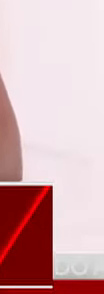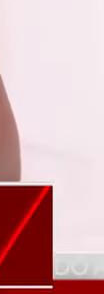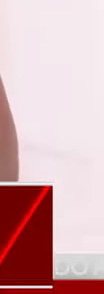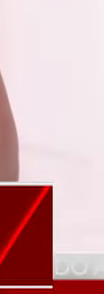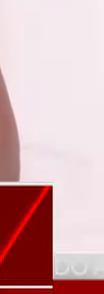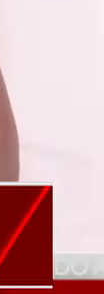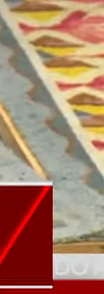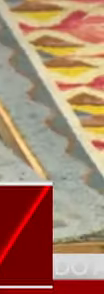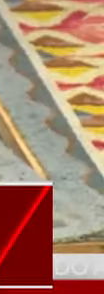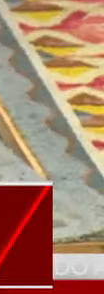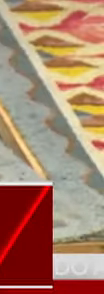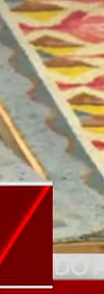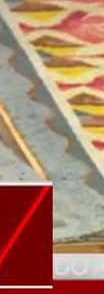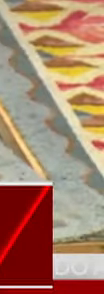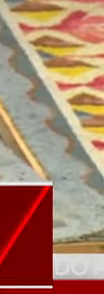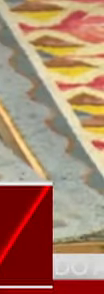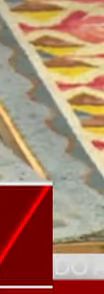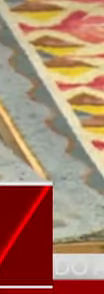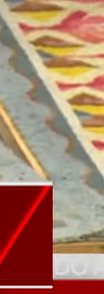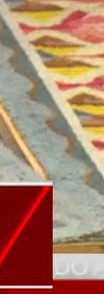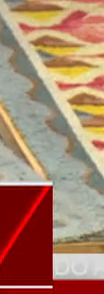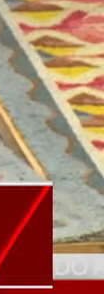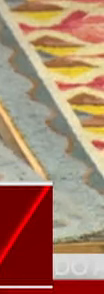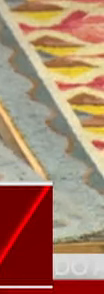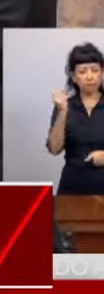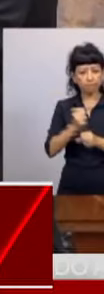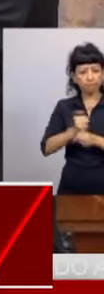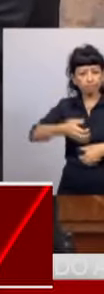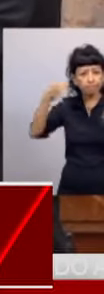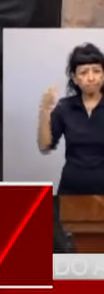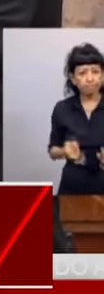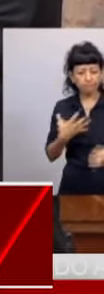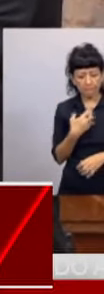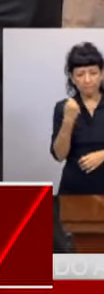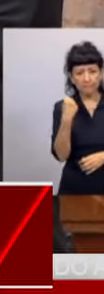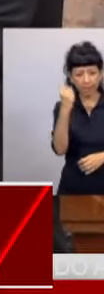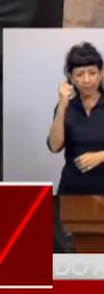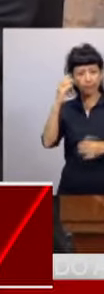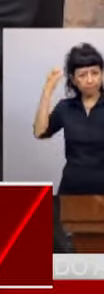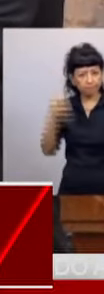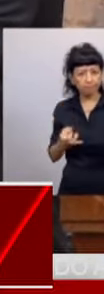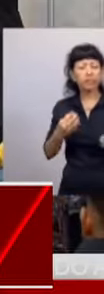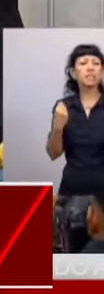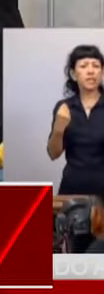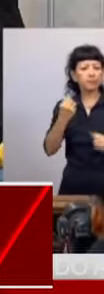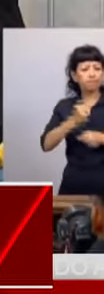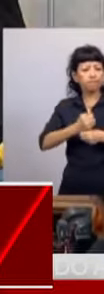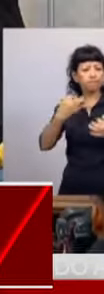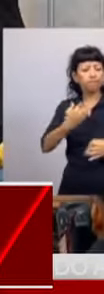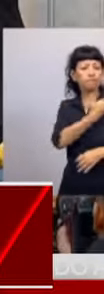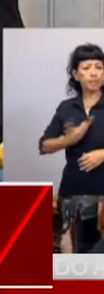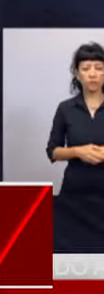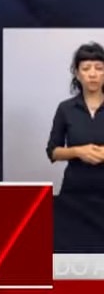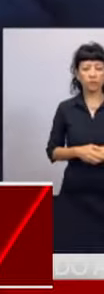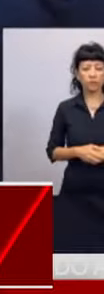electorado el tema de de Víctor Ahora cuando ha salido en las elecciones europeas lo han votado 800,000 personas Cómo va despreciado